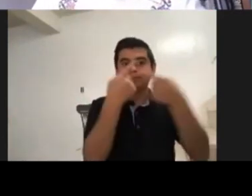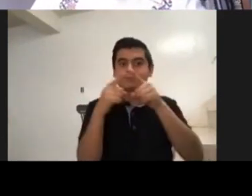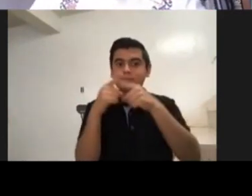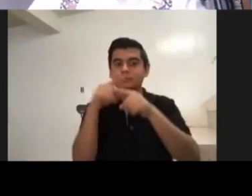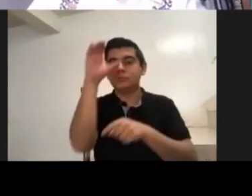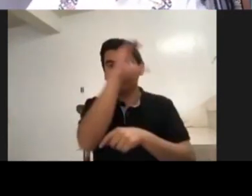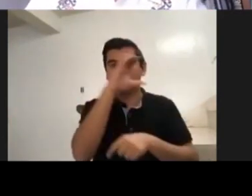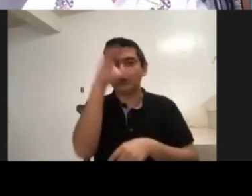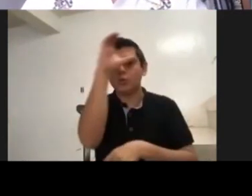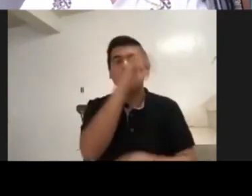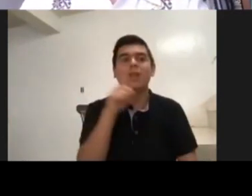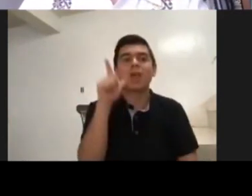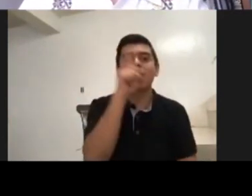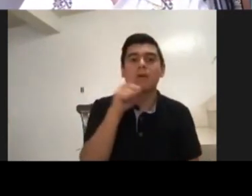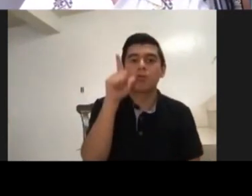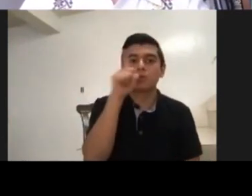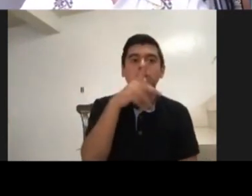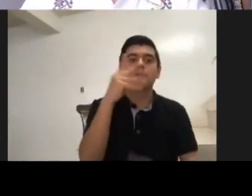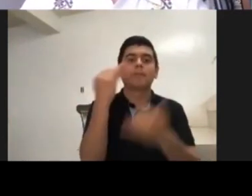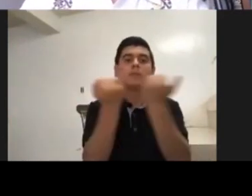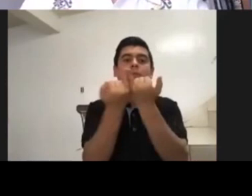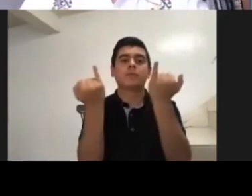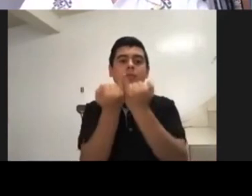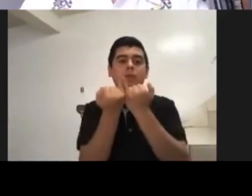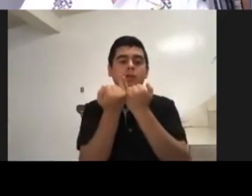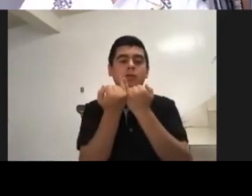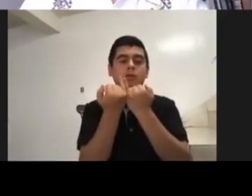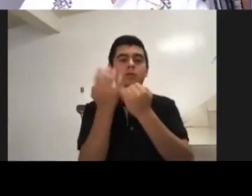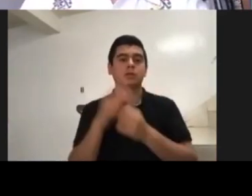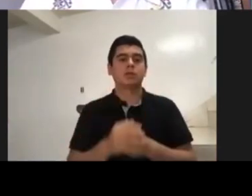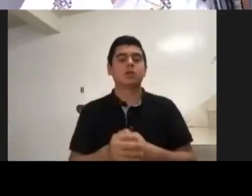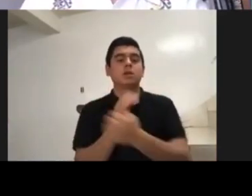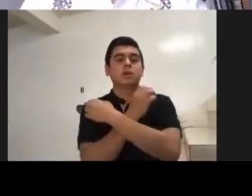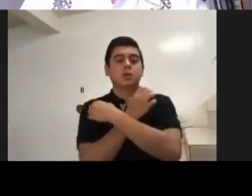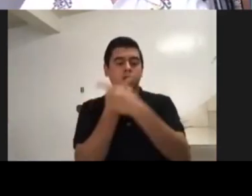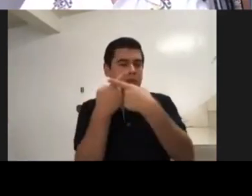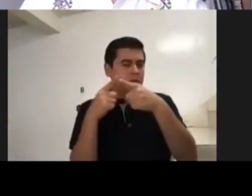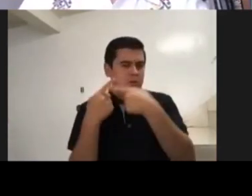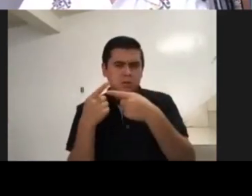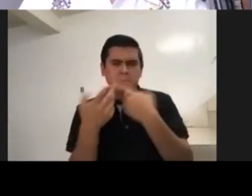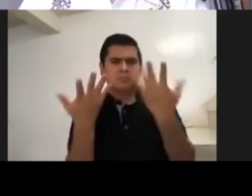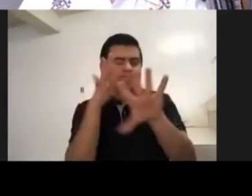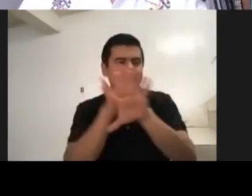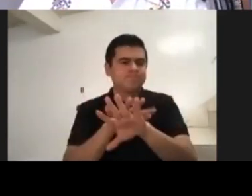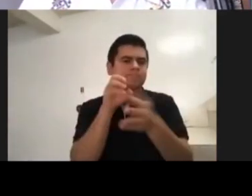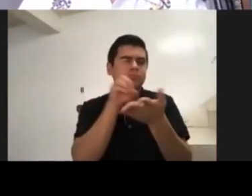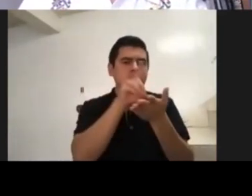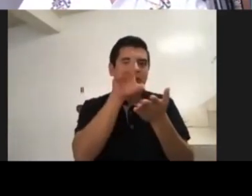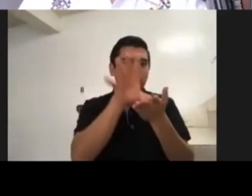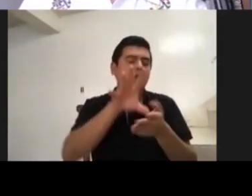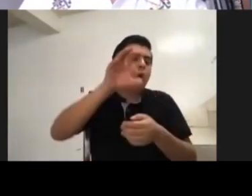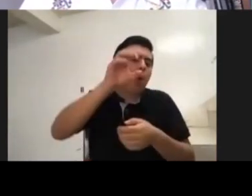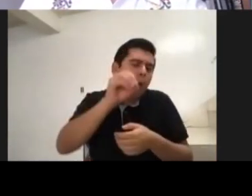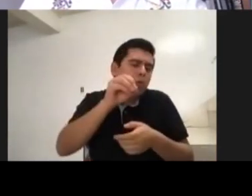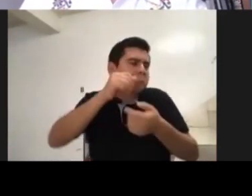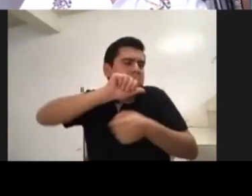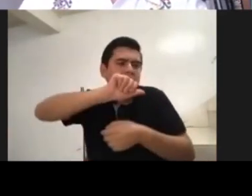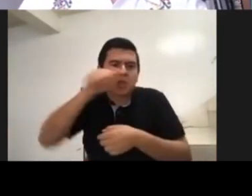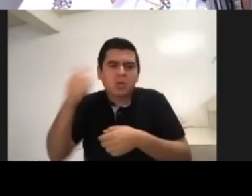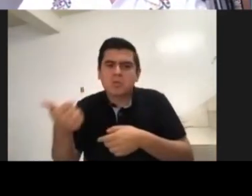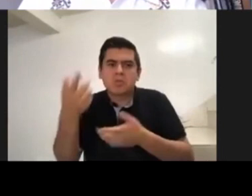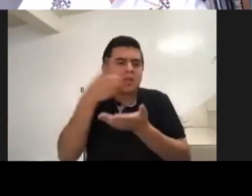como a la diversidad en términos de discapacidad y de otras condiciones, ¿no? Pero ciertamente